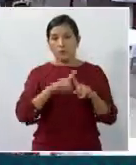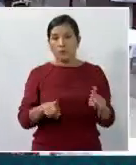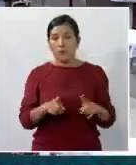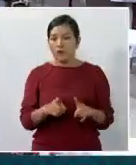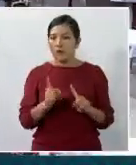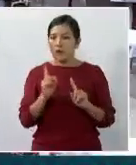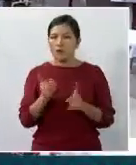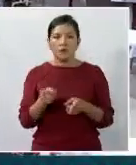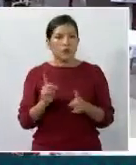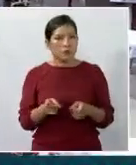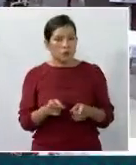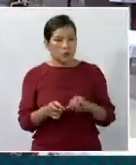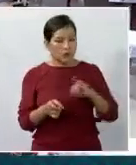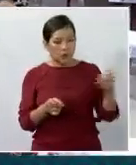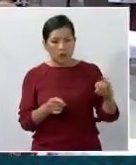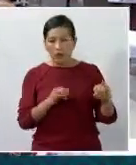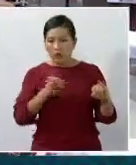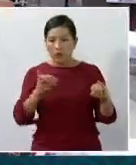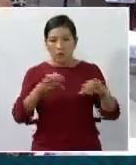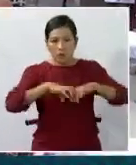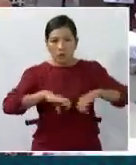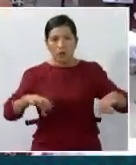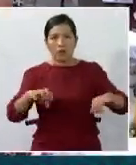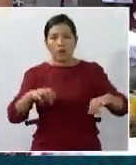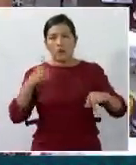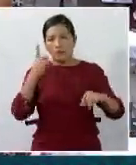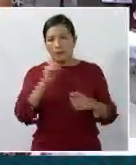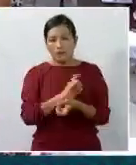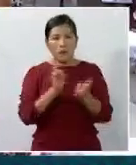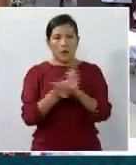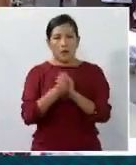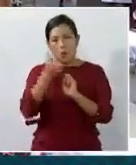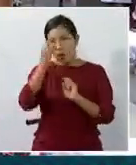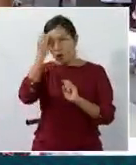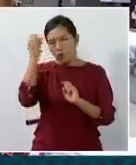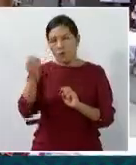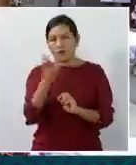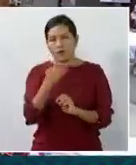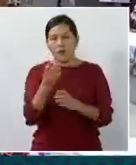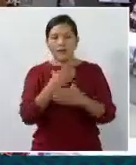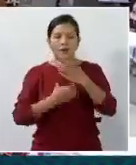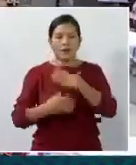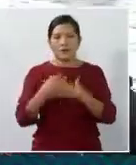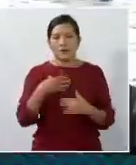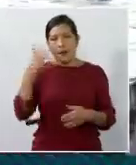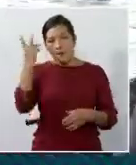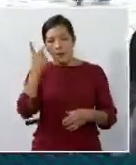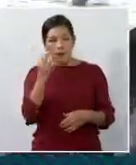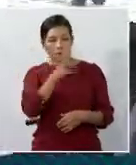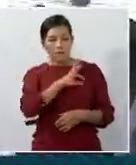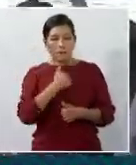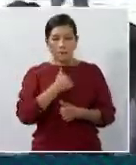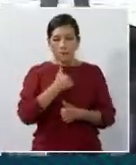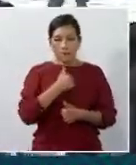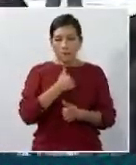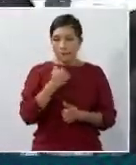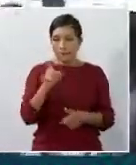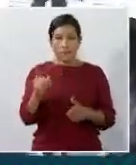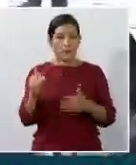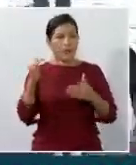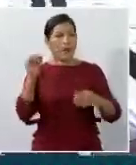y el progresismo por una equivocada estrategia y táctica y por ambiciones políticos de corto plazo llevan adelante el